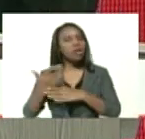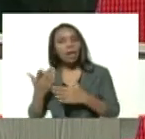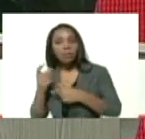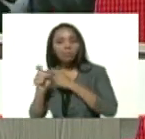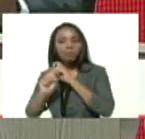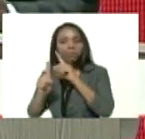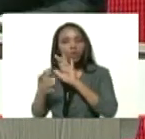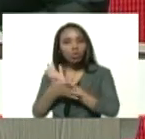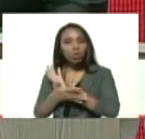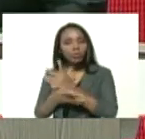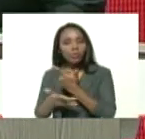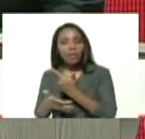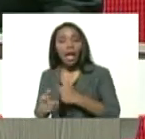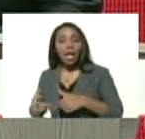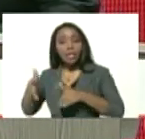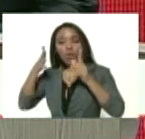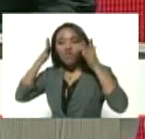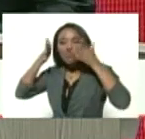Ese asesor norteamericano,